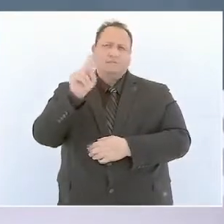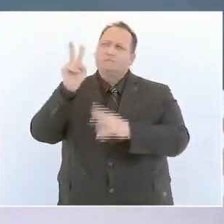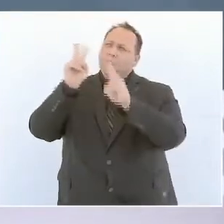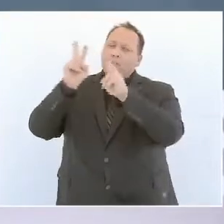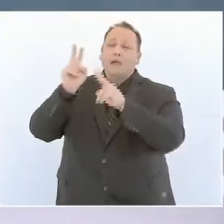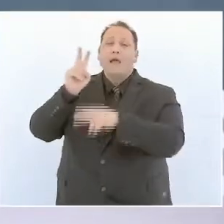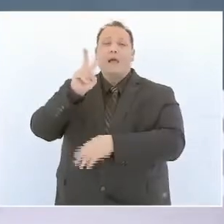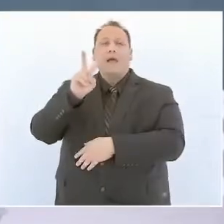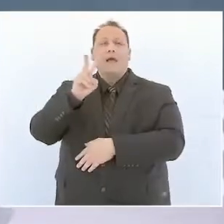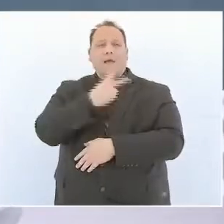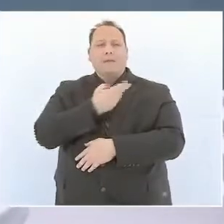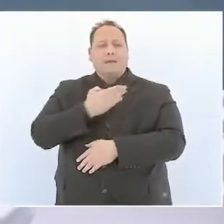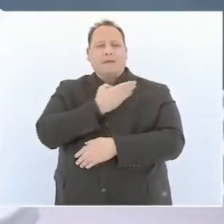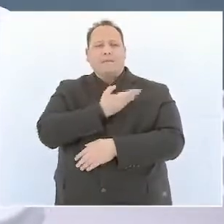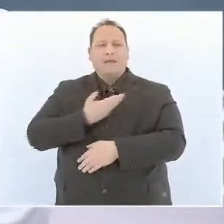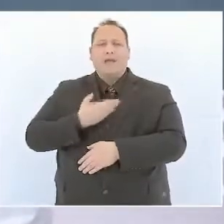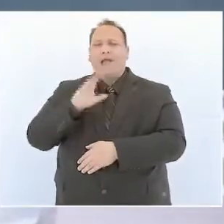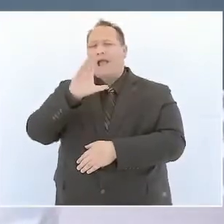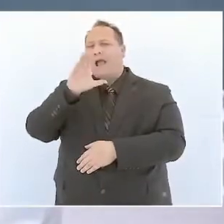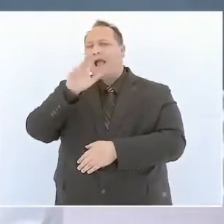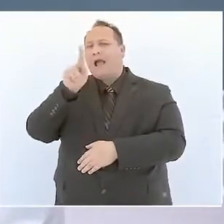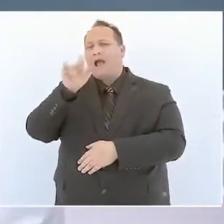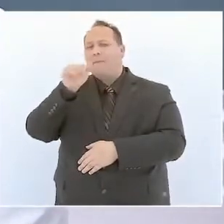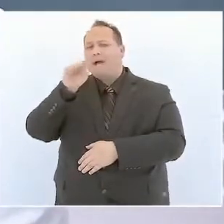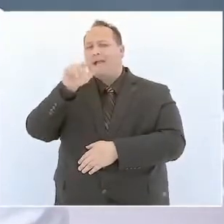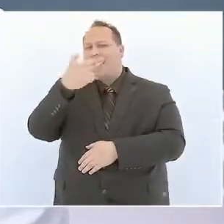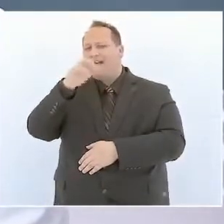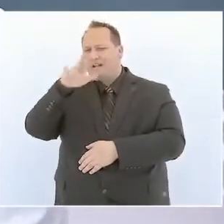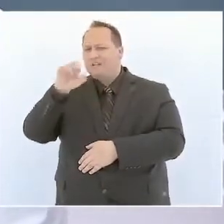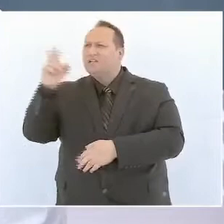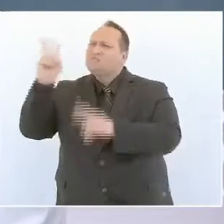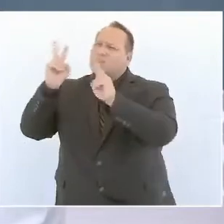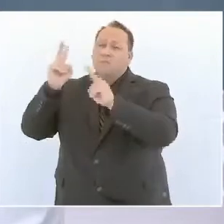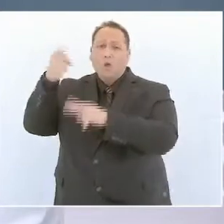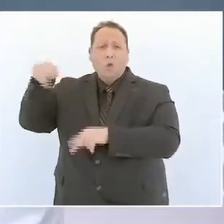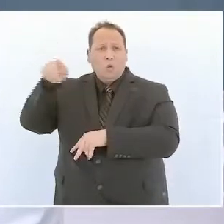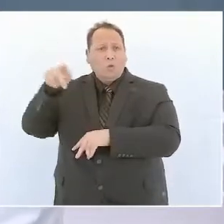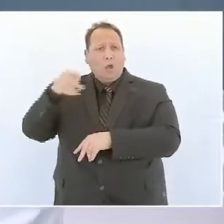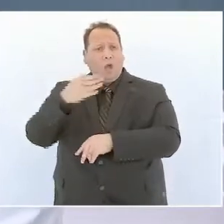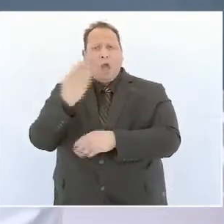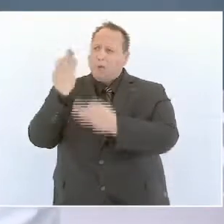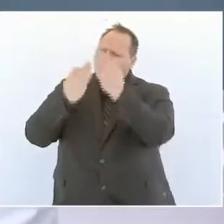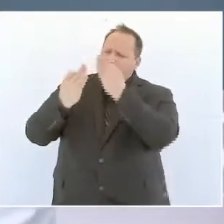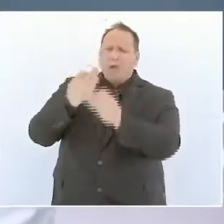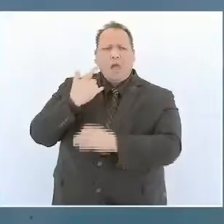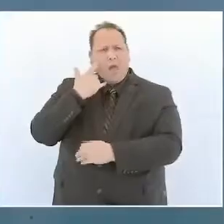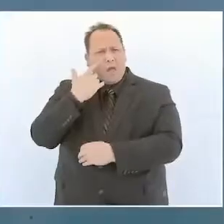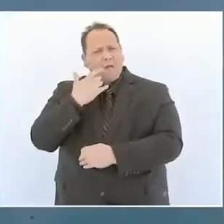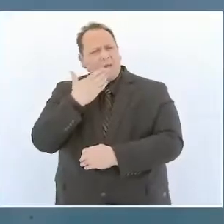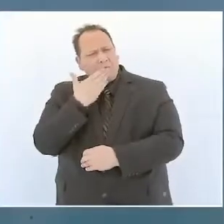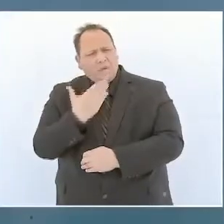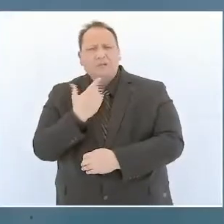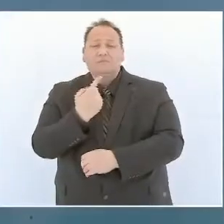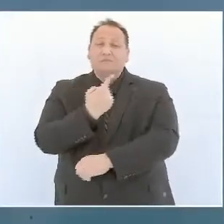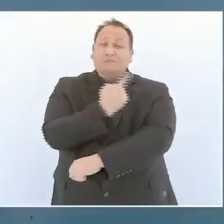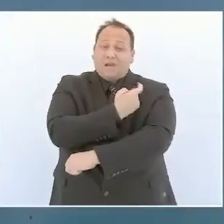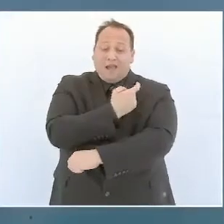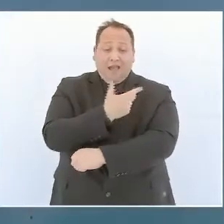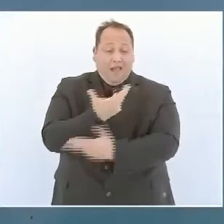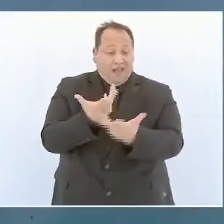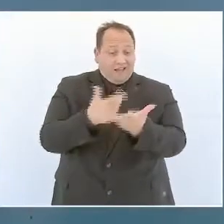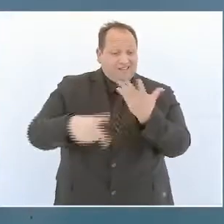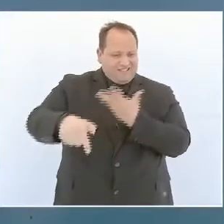la vicepresidenta Kamala Harris, que se han portado muy bien. Las vacunas que se aplicaron